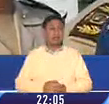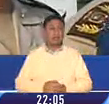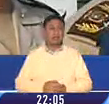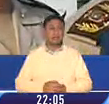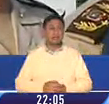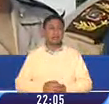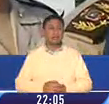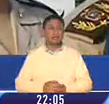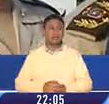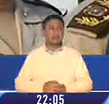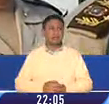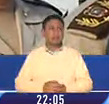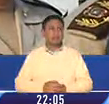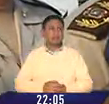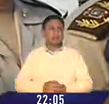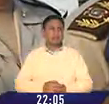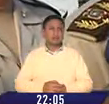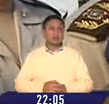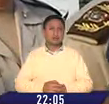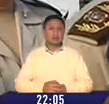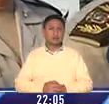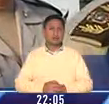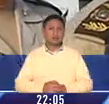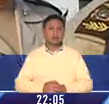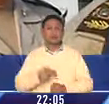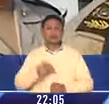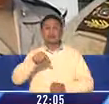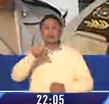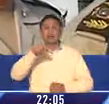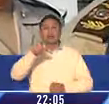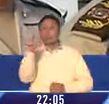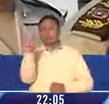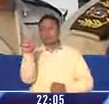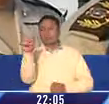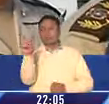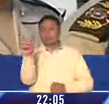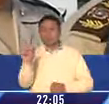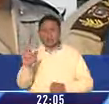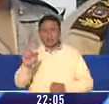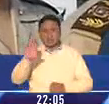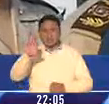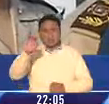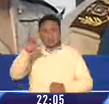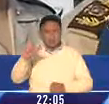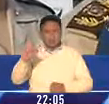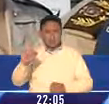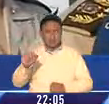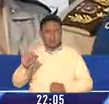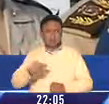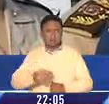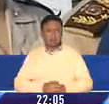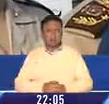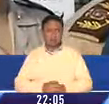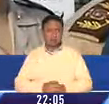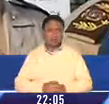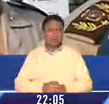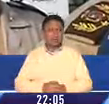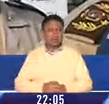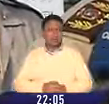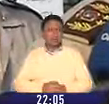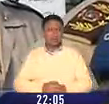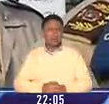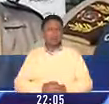atención. Tenemos de calibre 9 milímetros, otros 23 y otro tipo de municiones. Tenemos 23 sobres de droga y